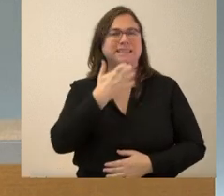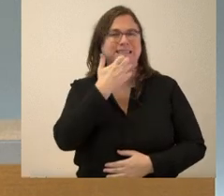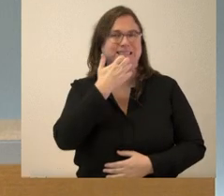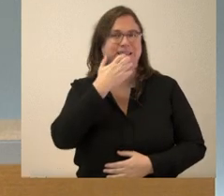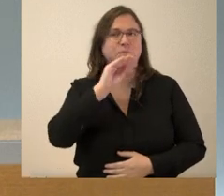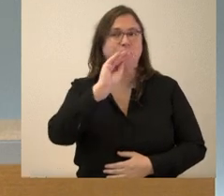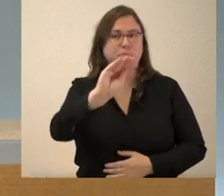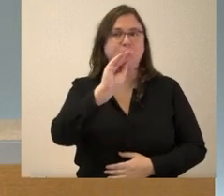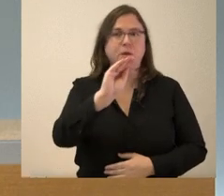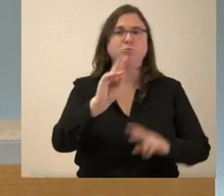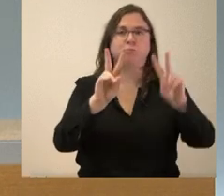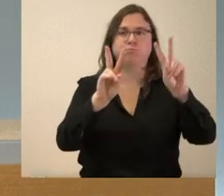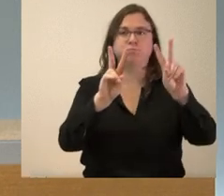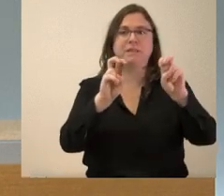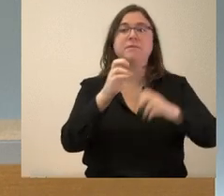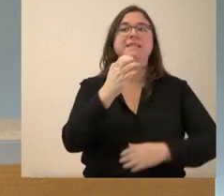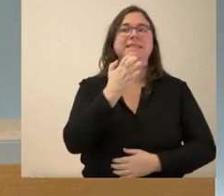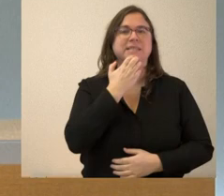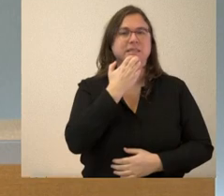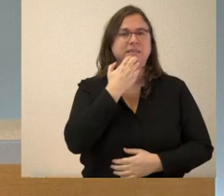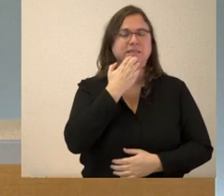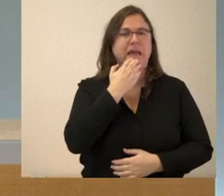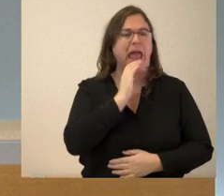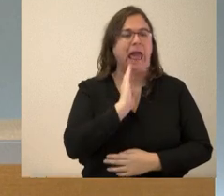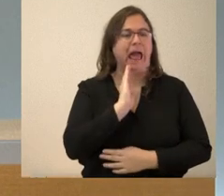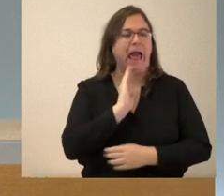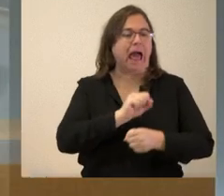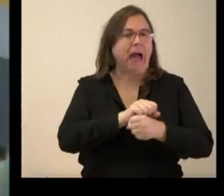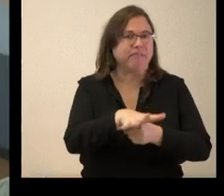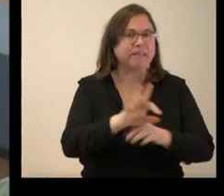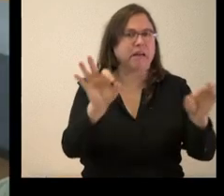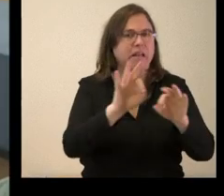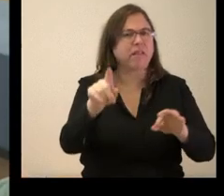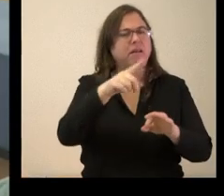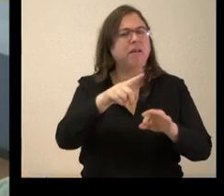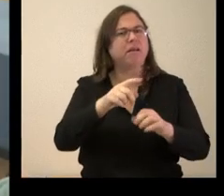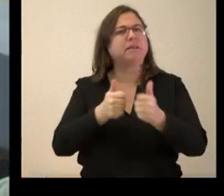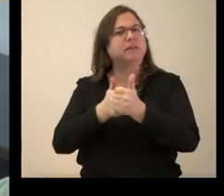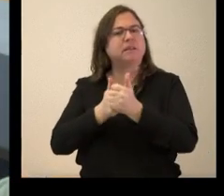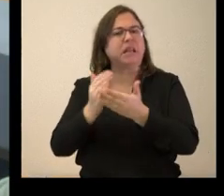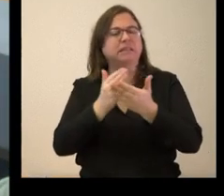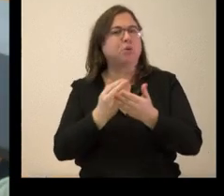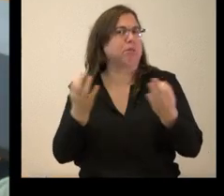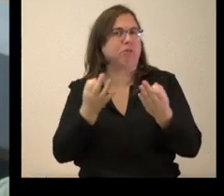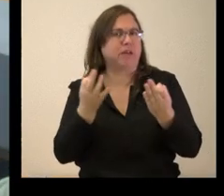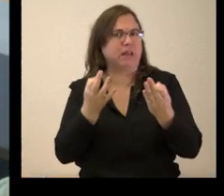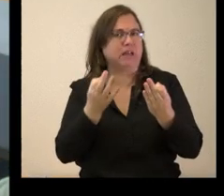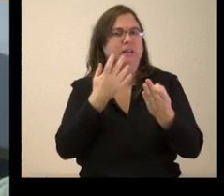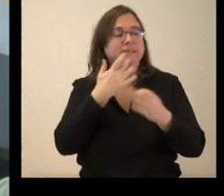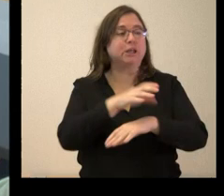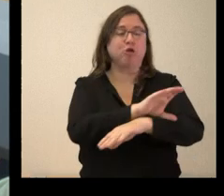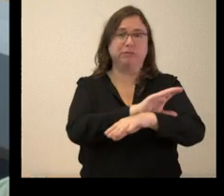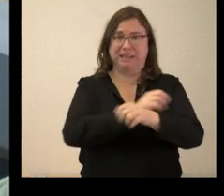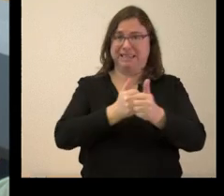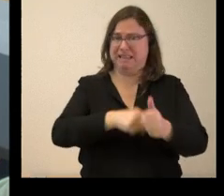La pregunta es si no afecta en nada Qué es lo que están estudiando entonces la secretarías generales de las consejerías